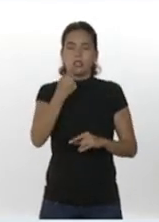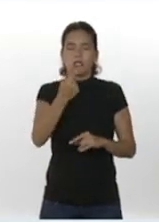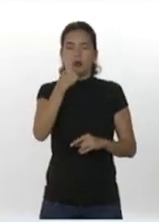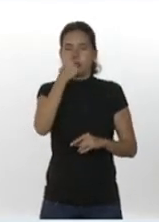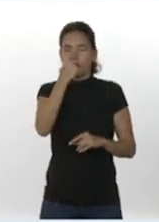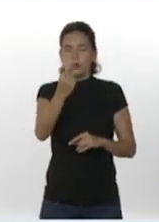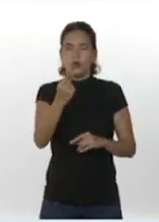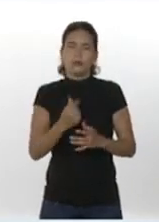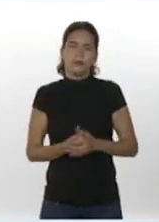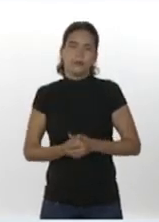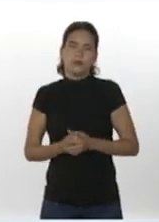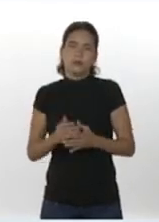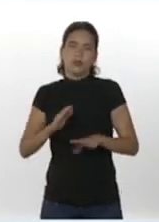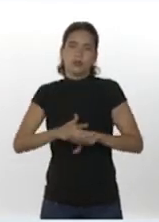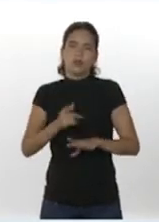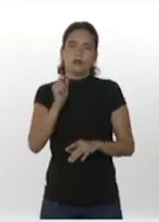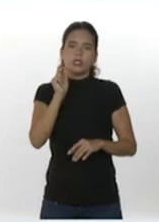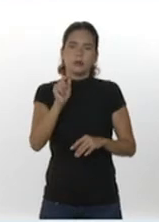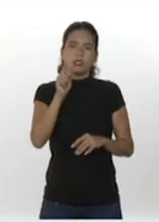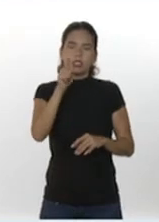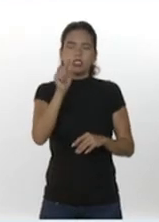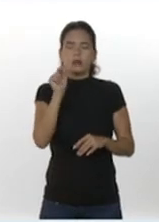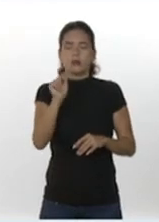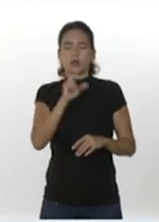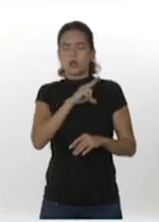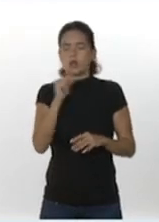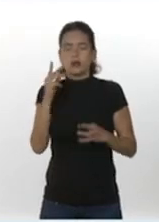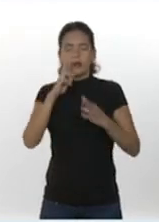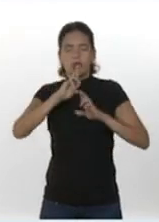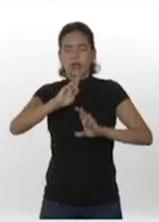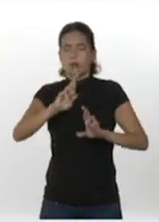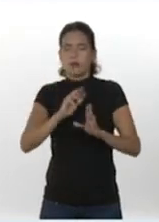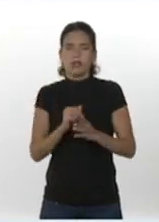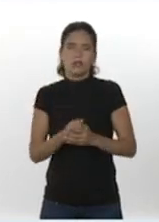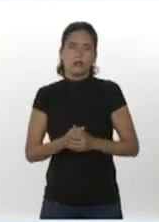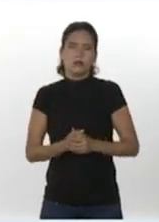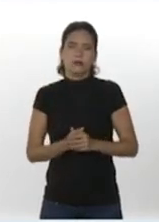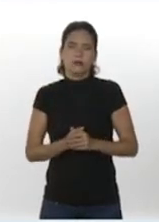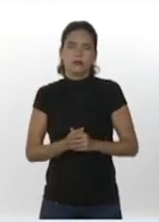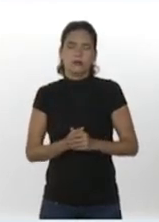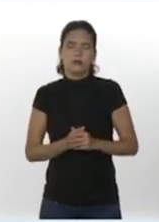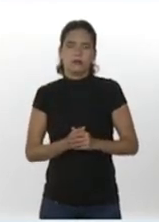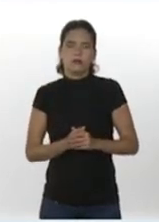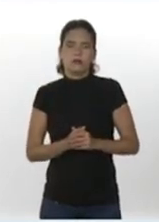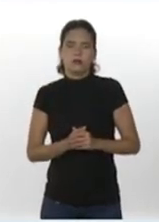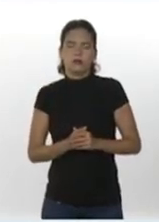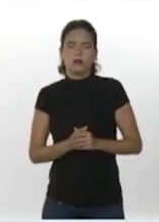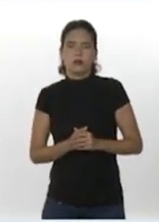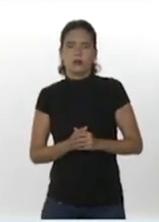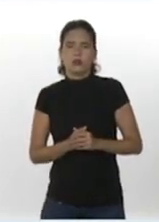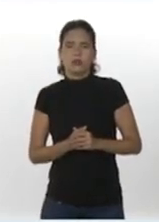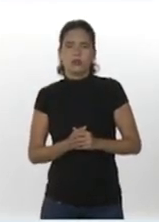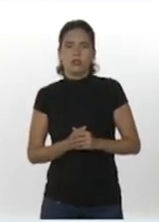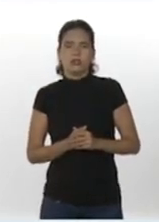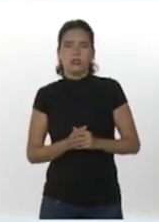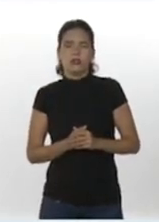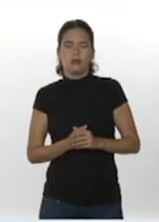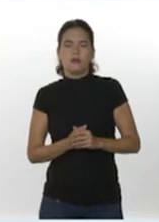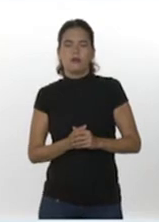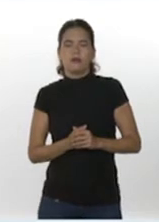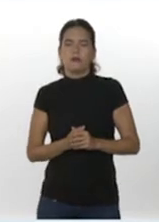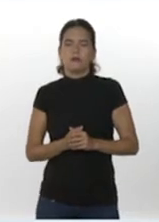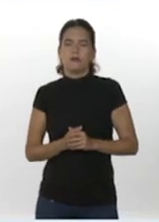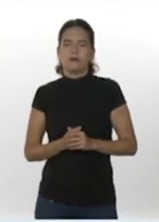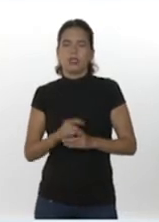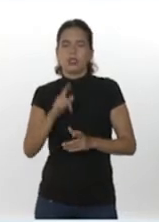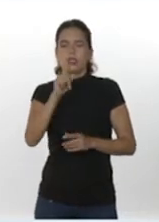porque precisamente en ese momento no estaba la respuesta certera, y bueno, ellos se abocan precisamente